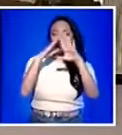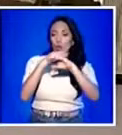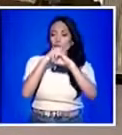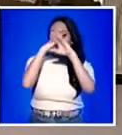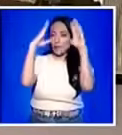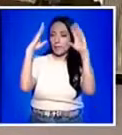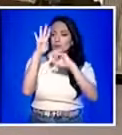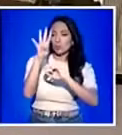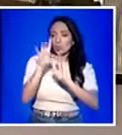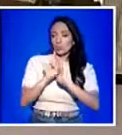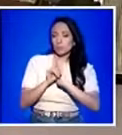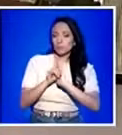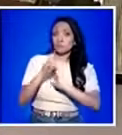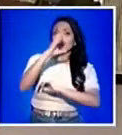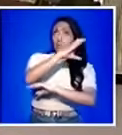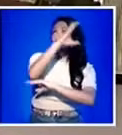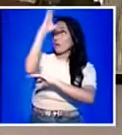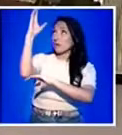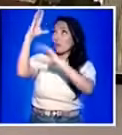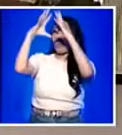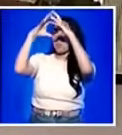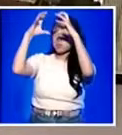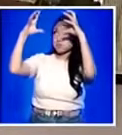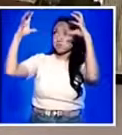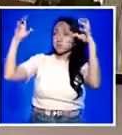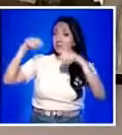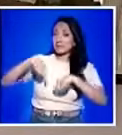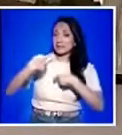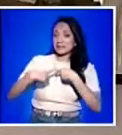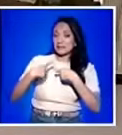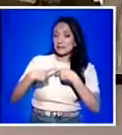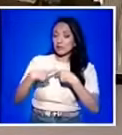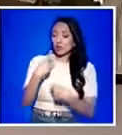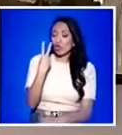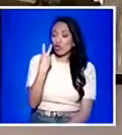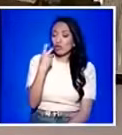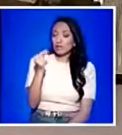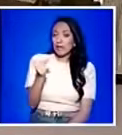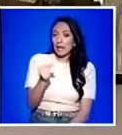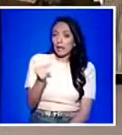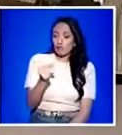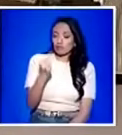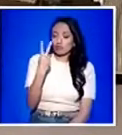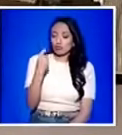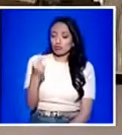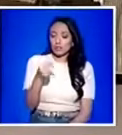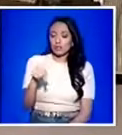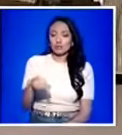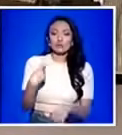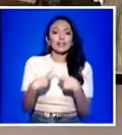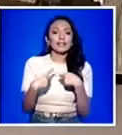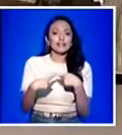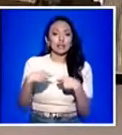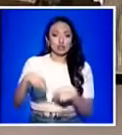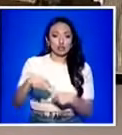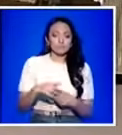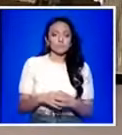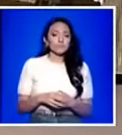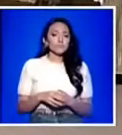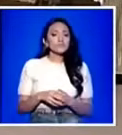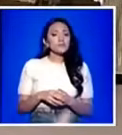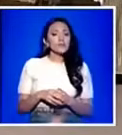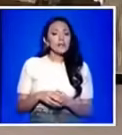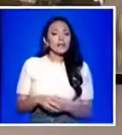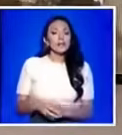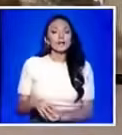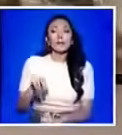4 minutos, cielo completamente nublado en la capital. Estamos con 12 grados de temperatura en el Distrito Metropolitano de Quito. Les